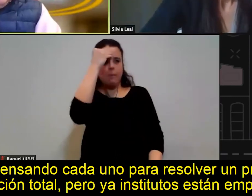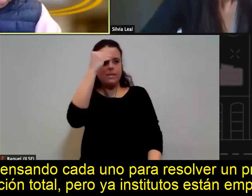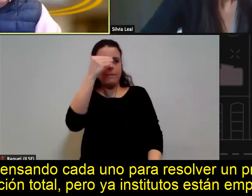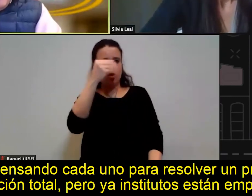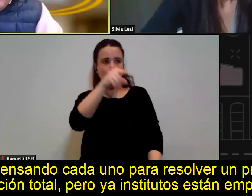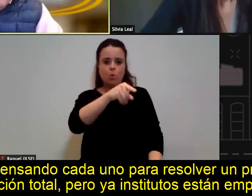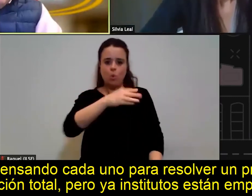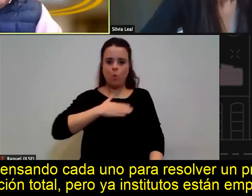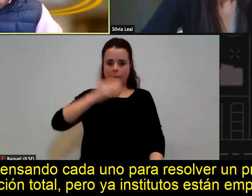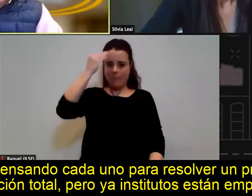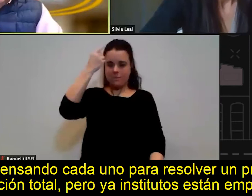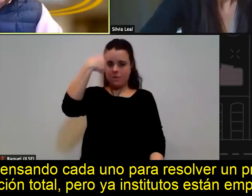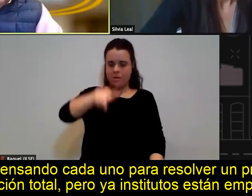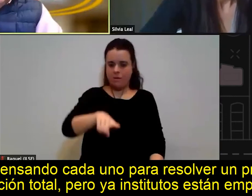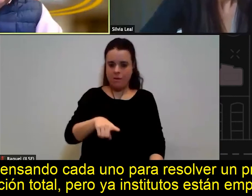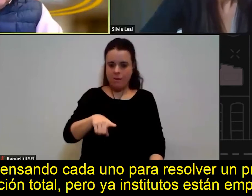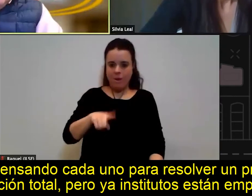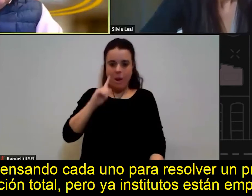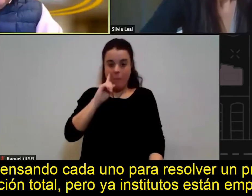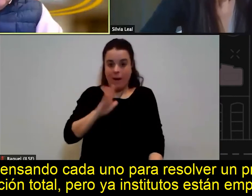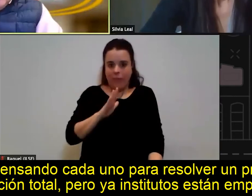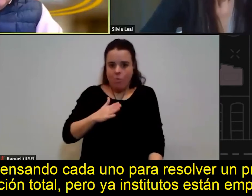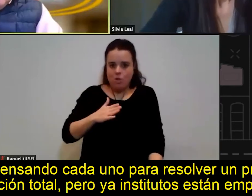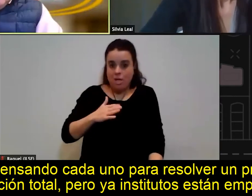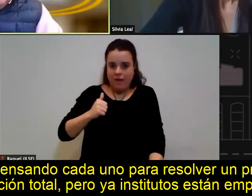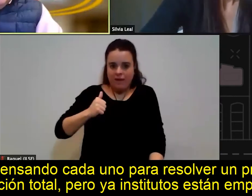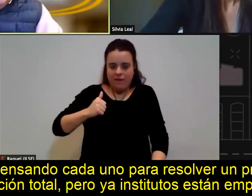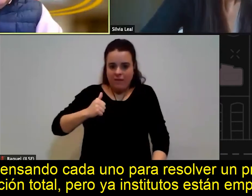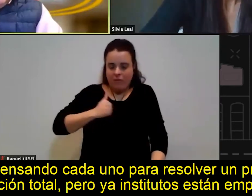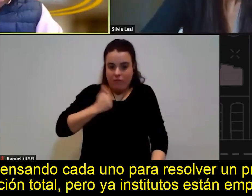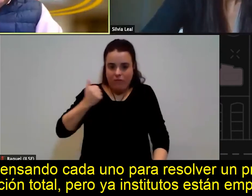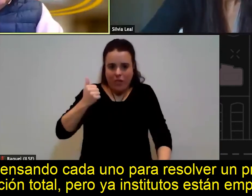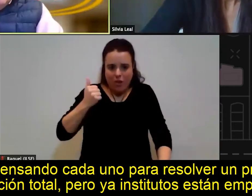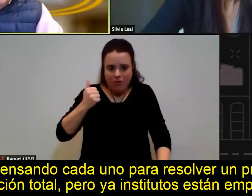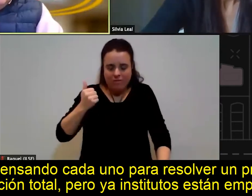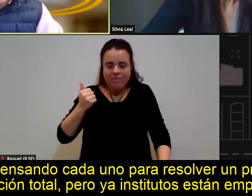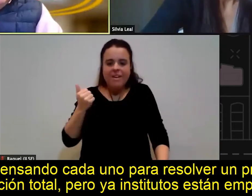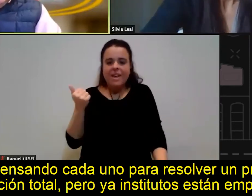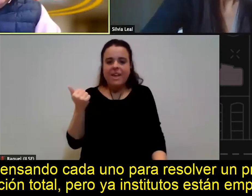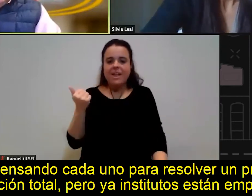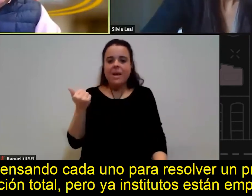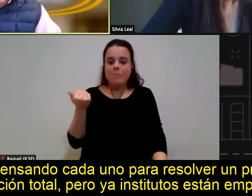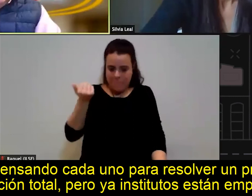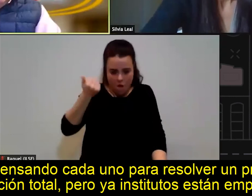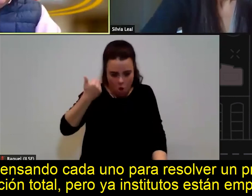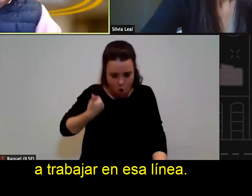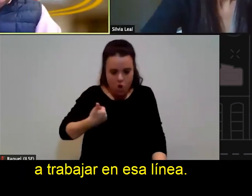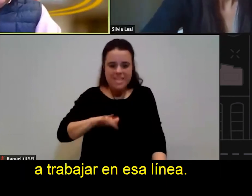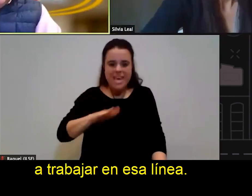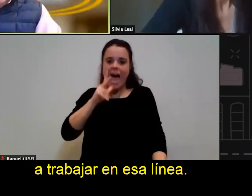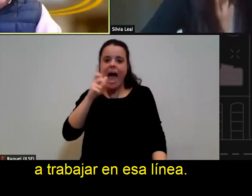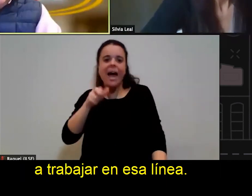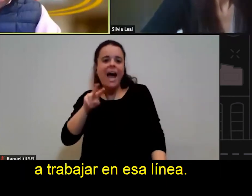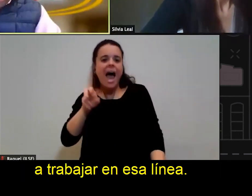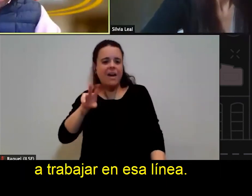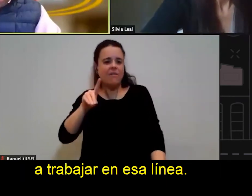problema, suena a ciencia ficción total, pero ya institutos como el MIT, Harvard están empezando a trabajar